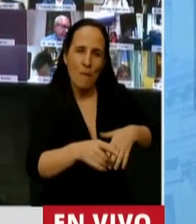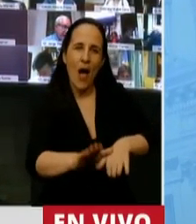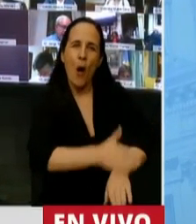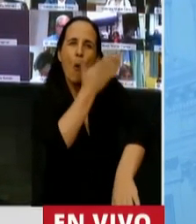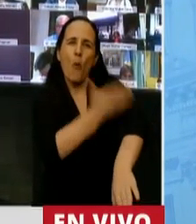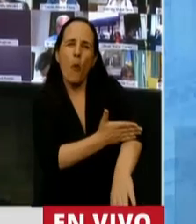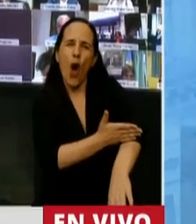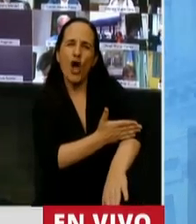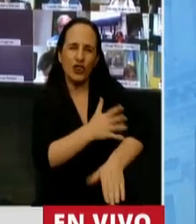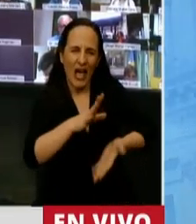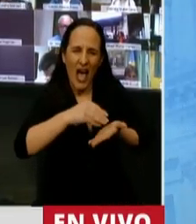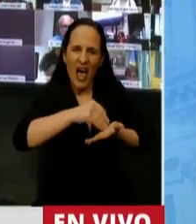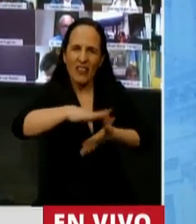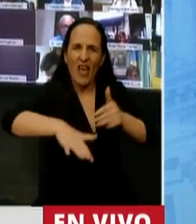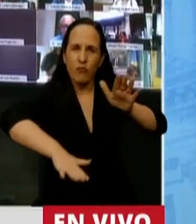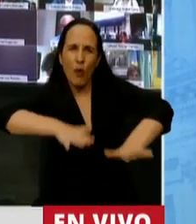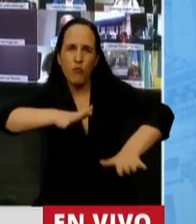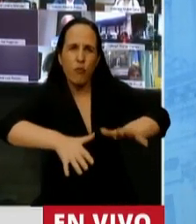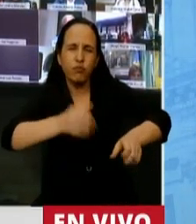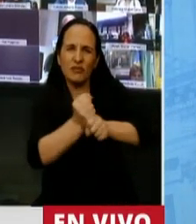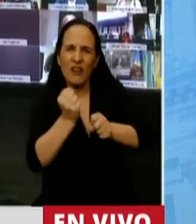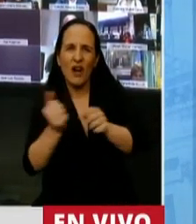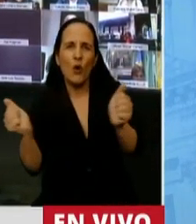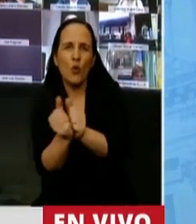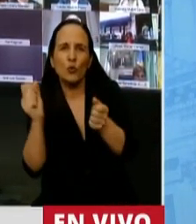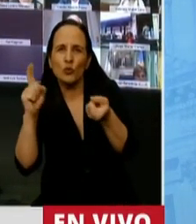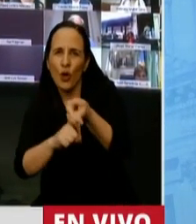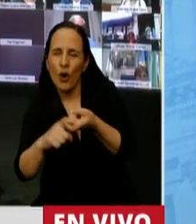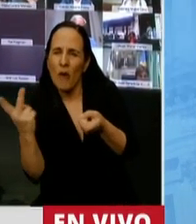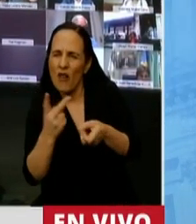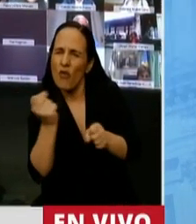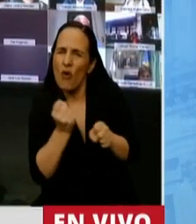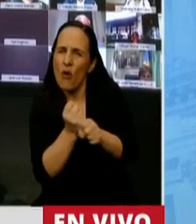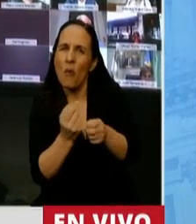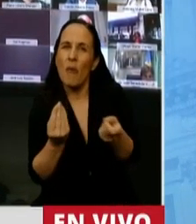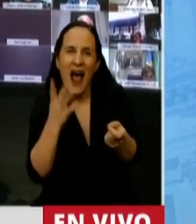la chacra a laburar junto con el marido para que le sobre unos mangos,